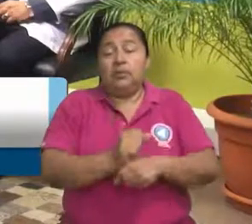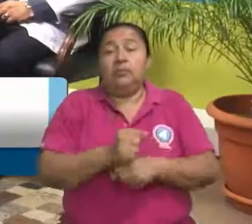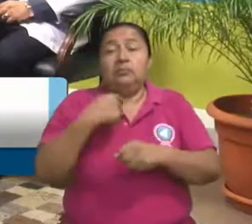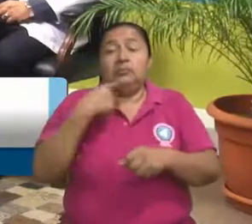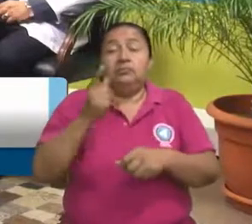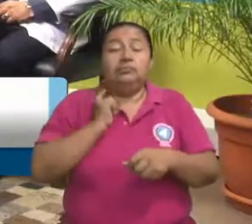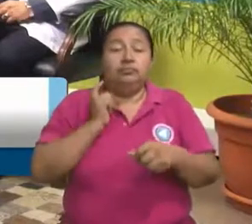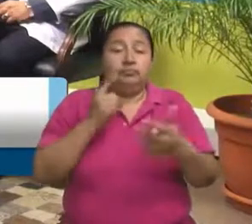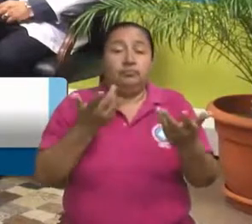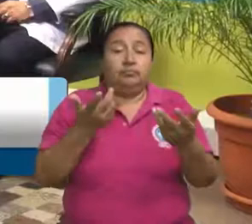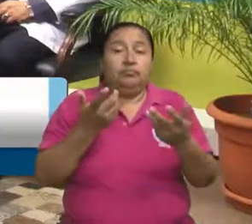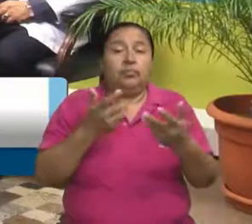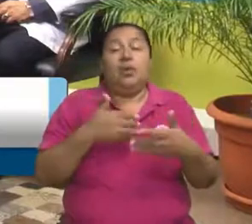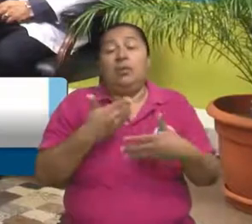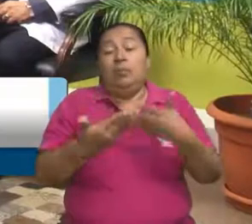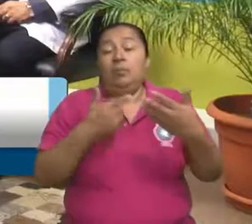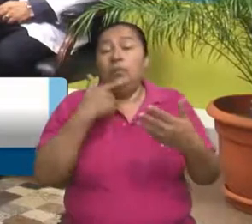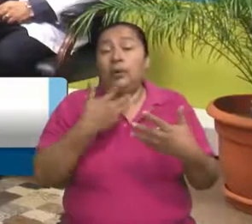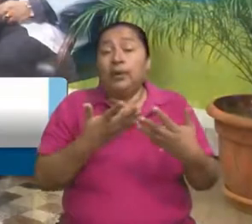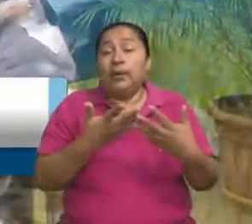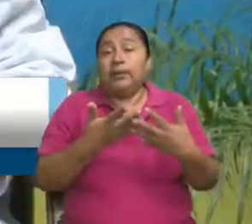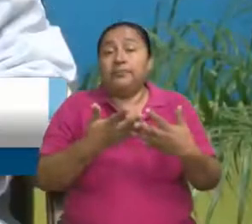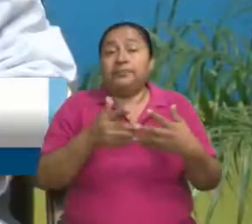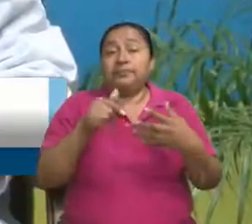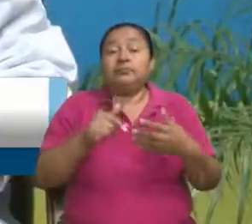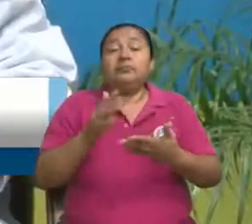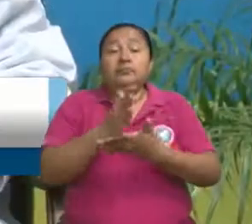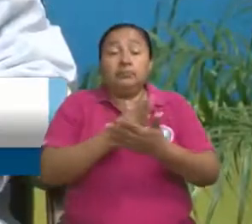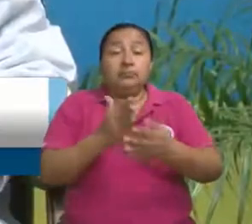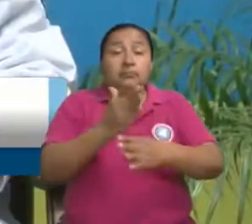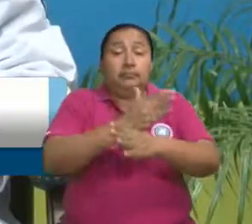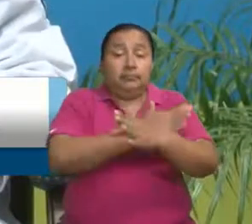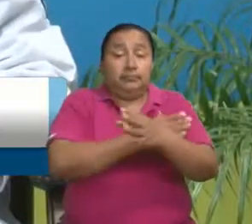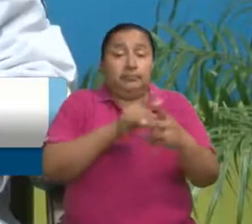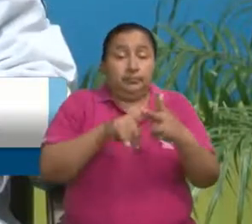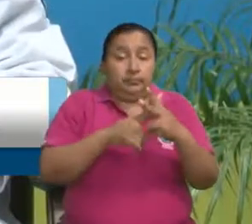el oído, porque en un inicio